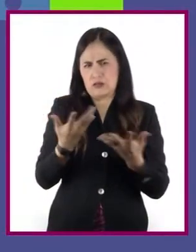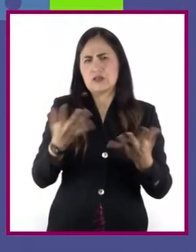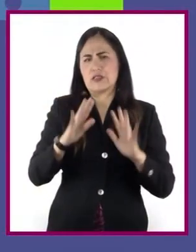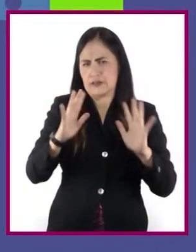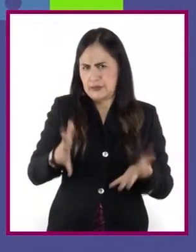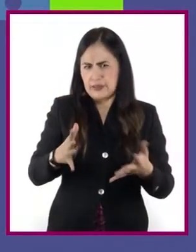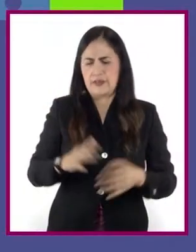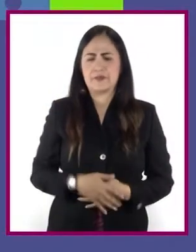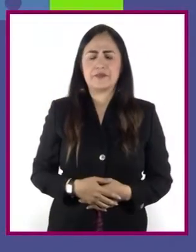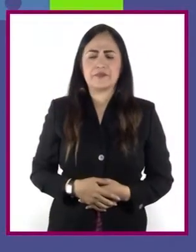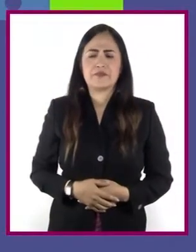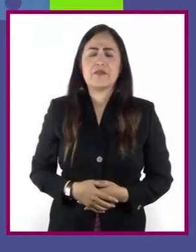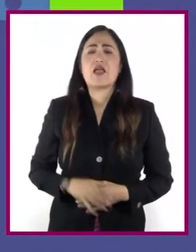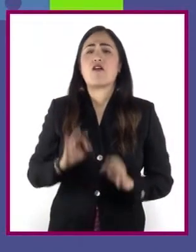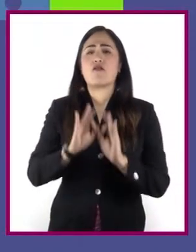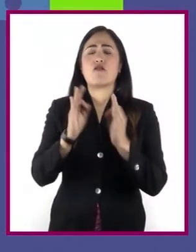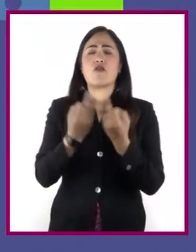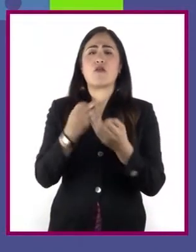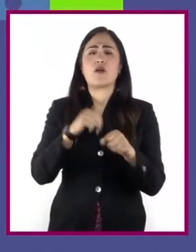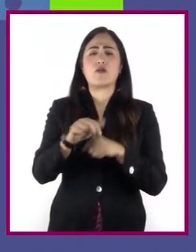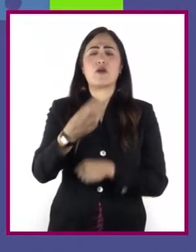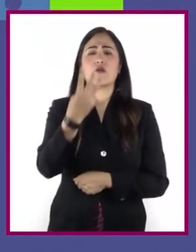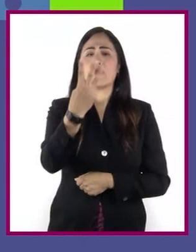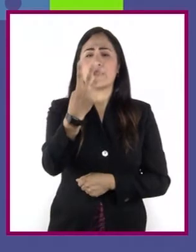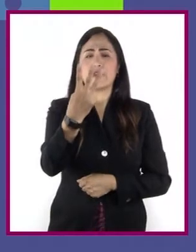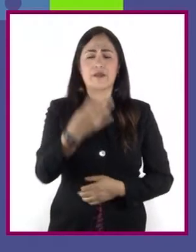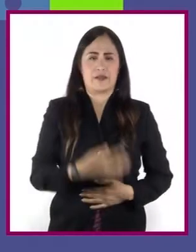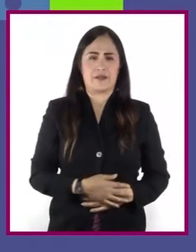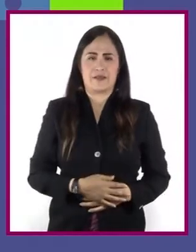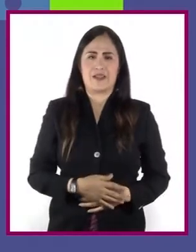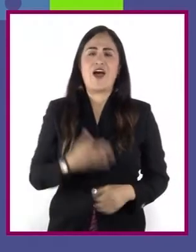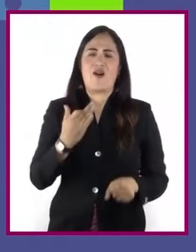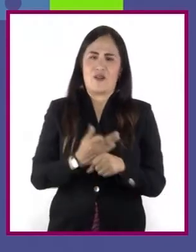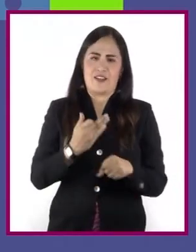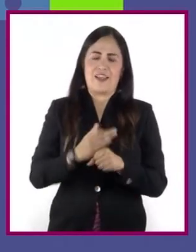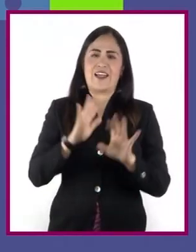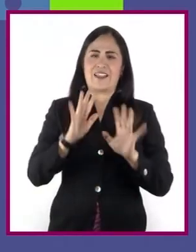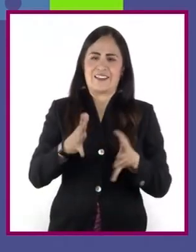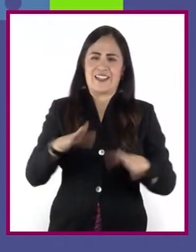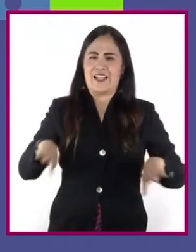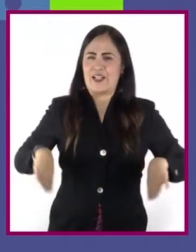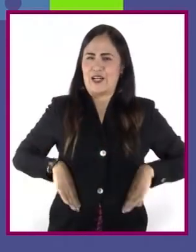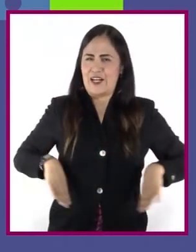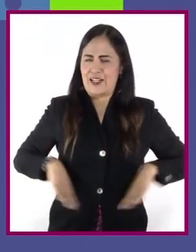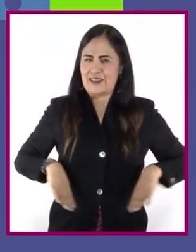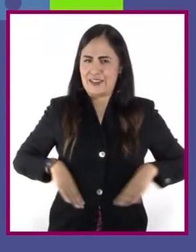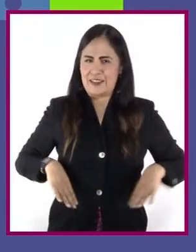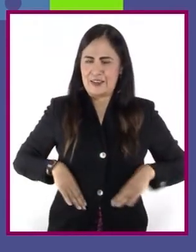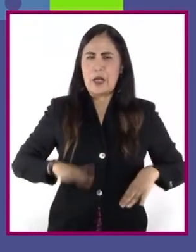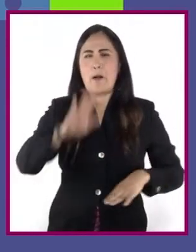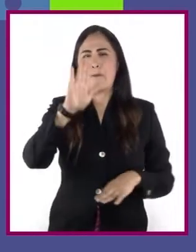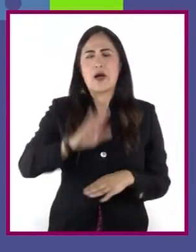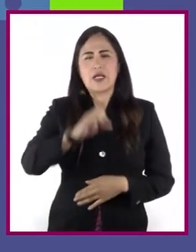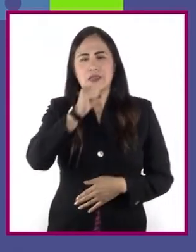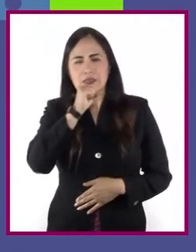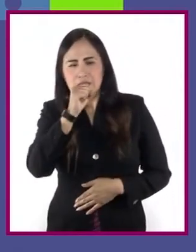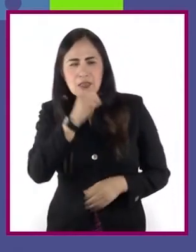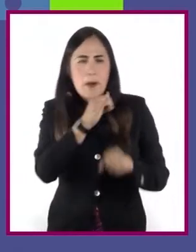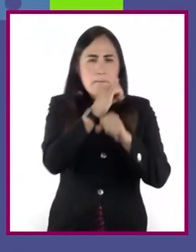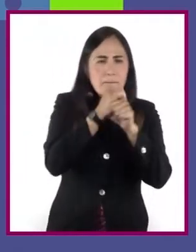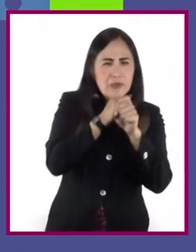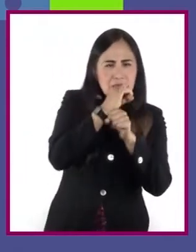para realizar una entrevista estamos más cercanos a las características de un reportaje en el